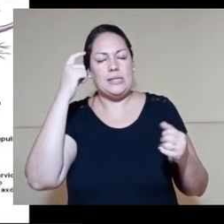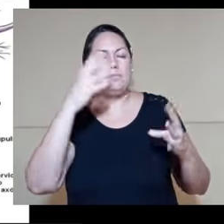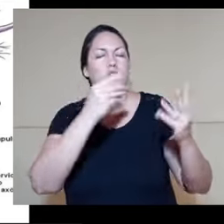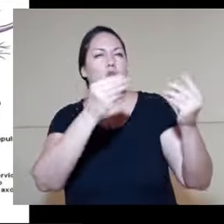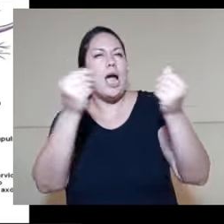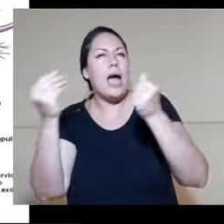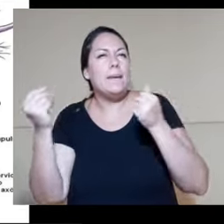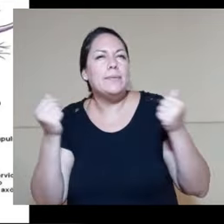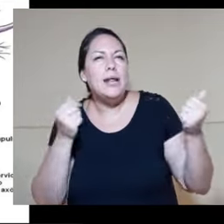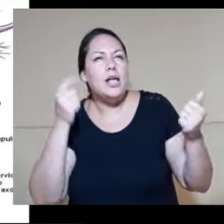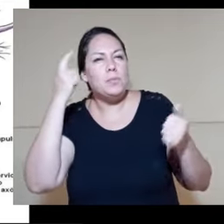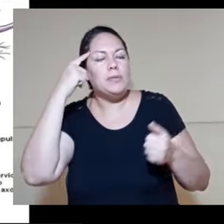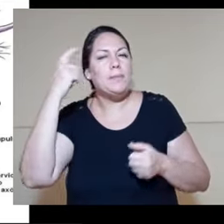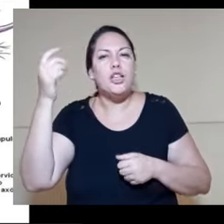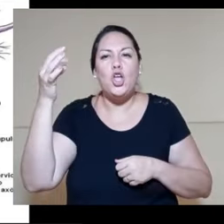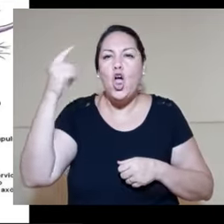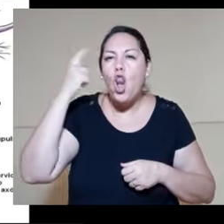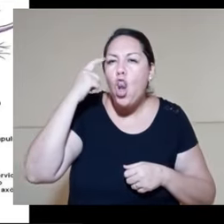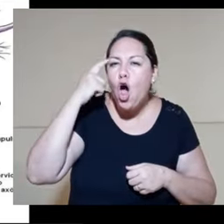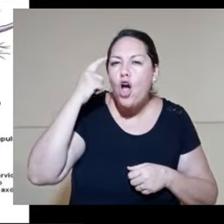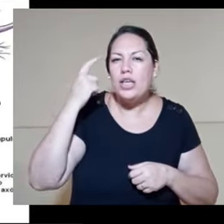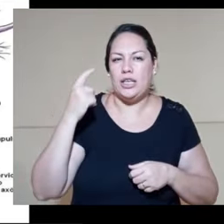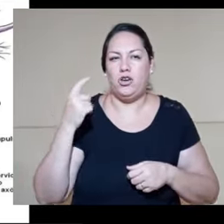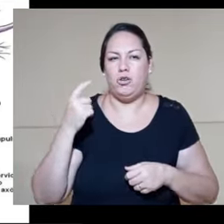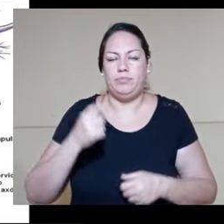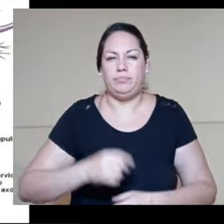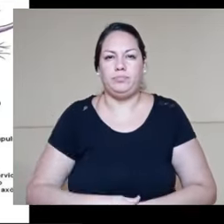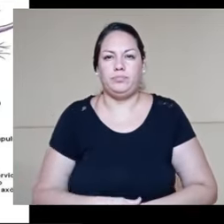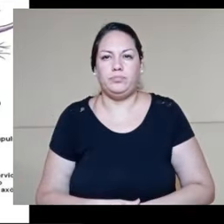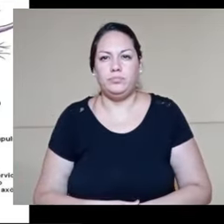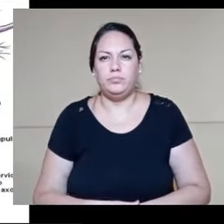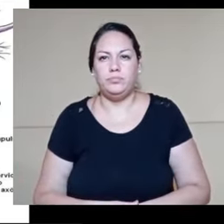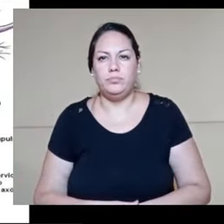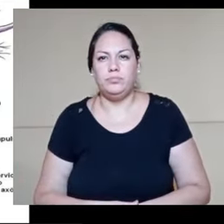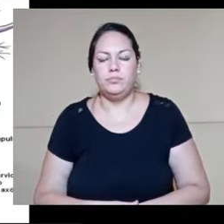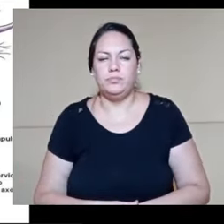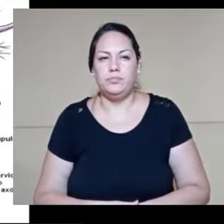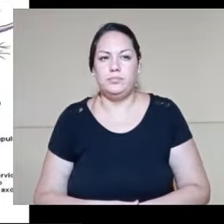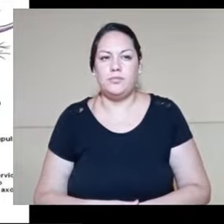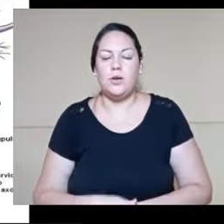a la concentración, al pensamiento abstracto, al pensamiento lógico.